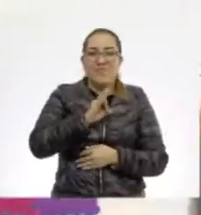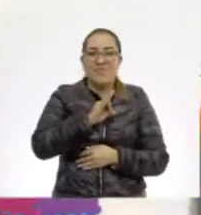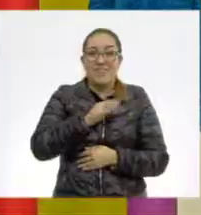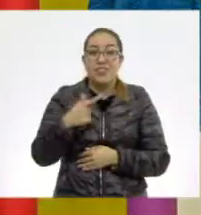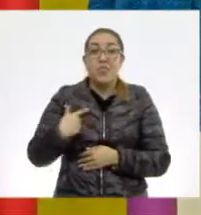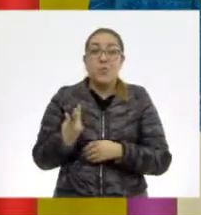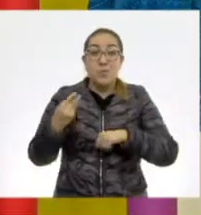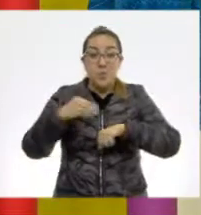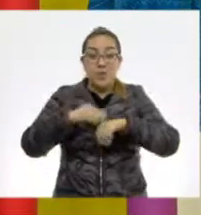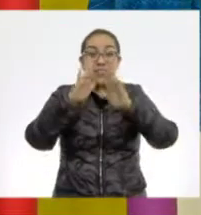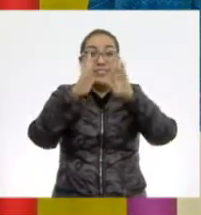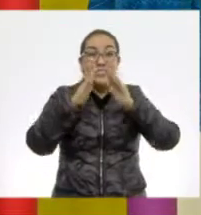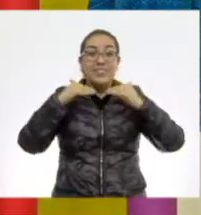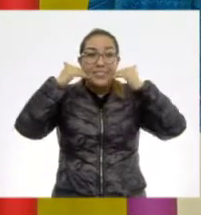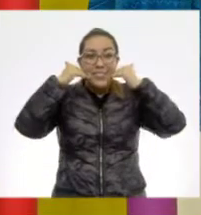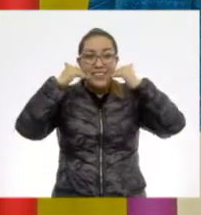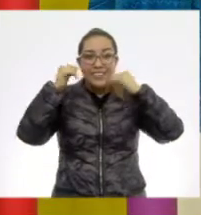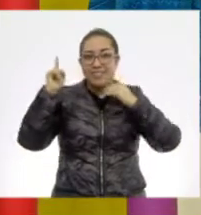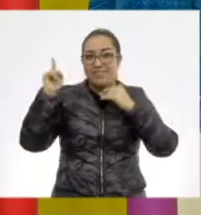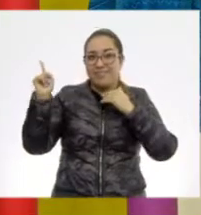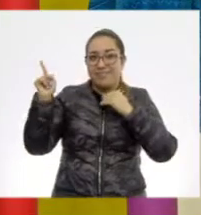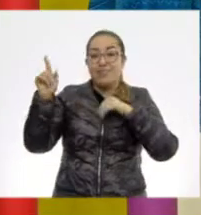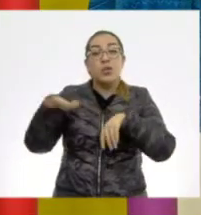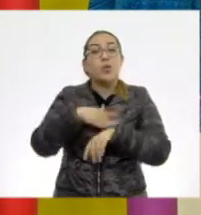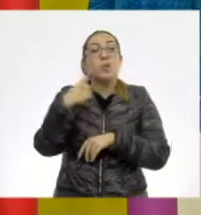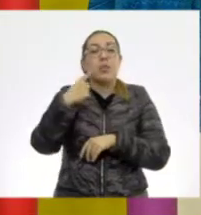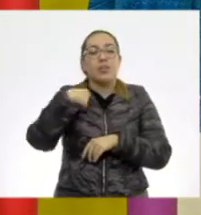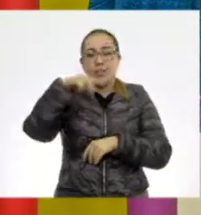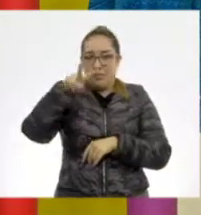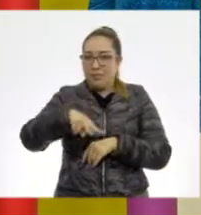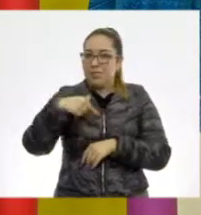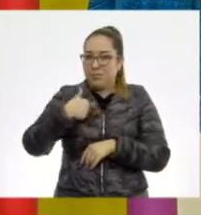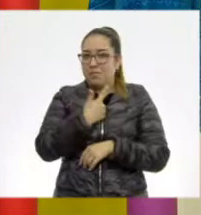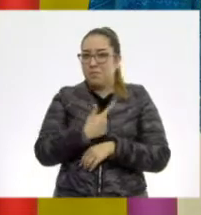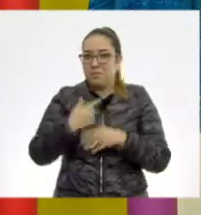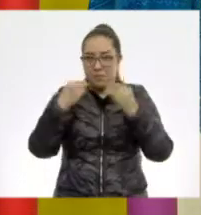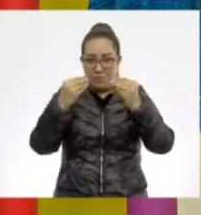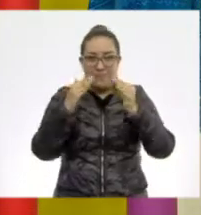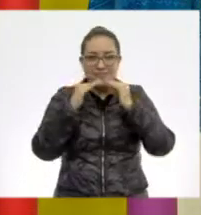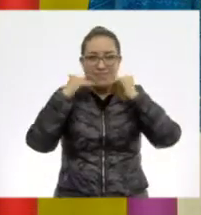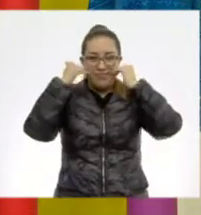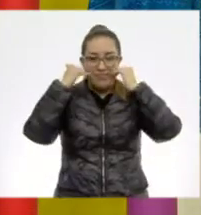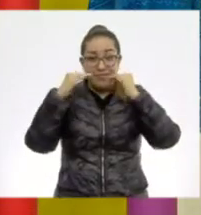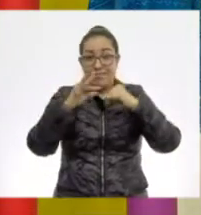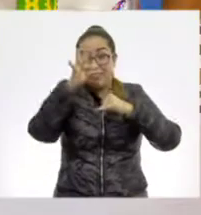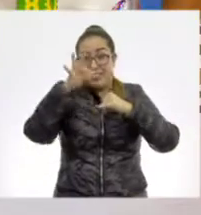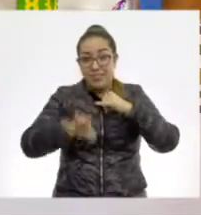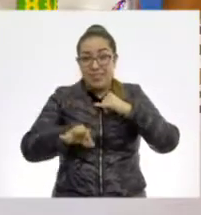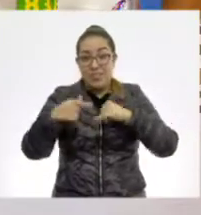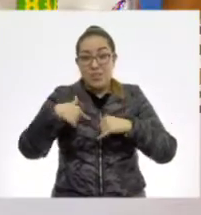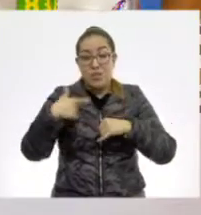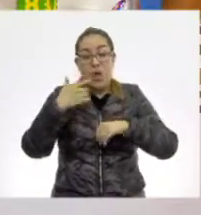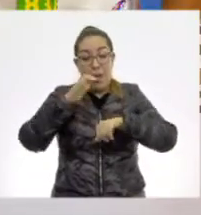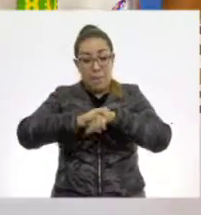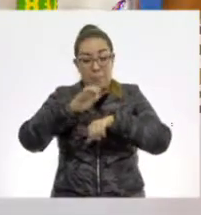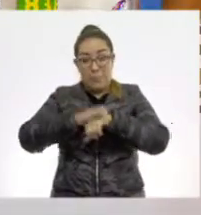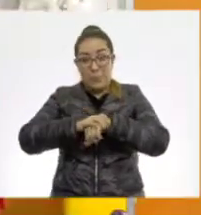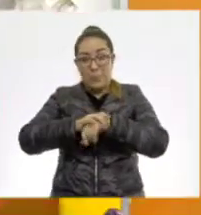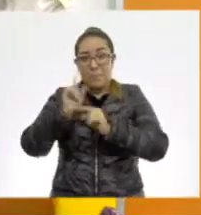poner sonreír aquí porque me gusta mucho sonreír. Y finalmente yo amistoso en mi otra